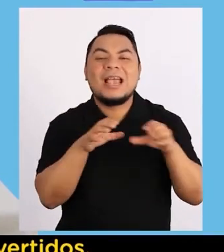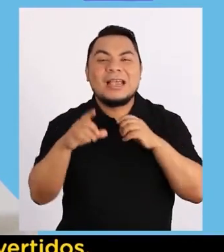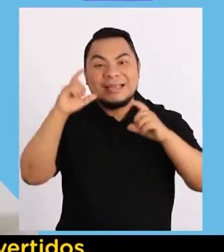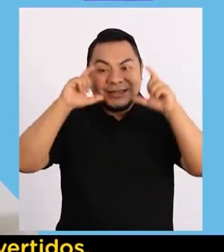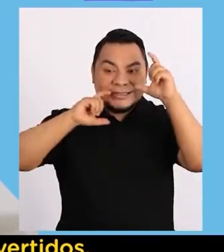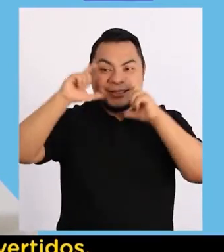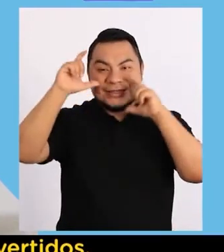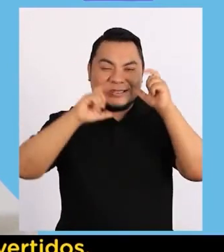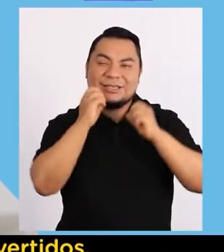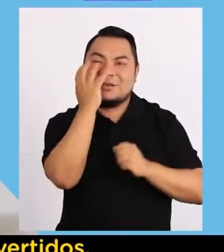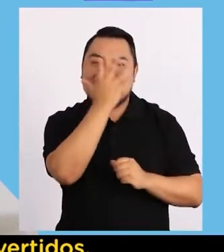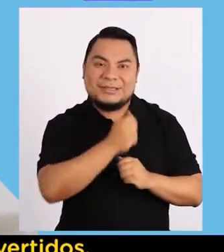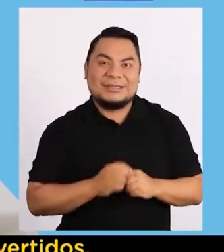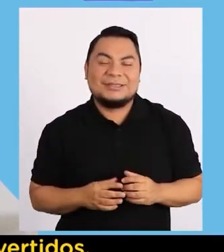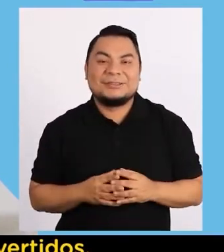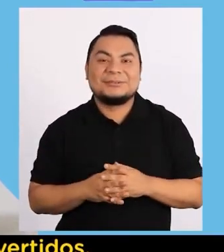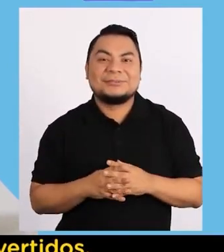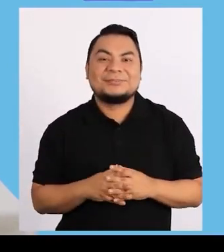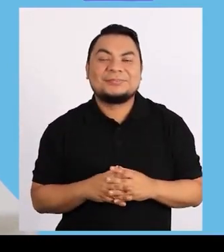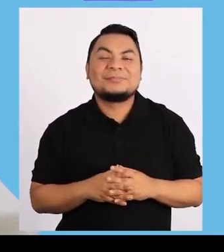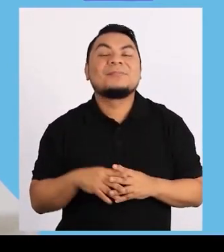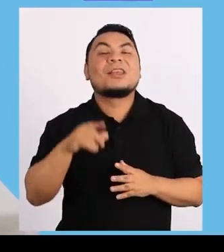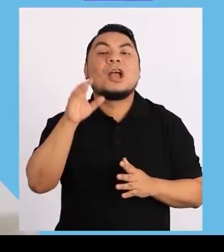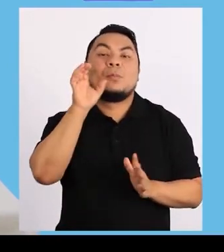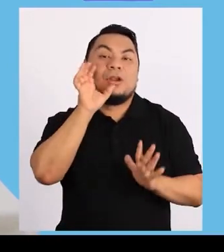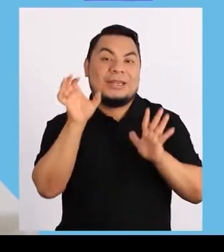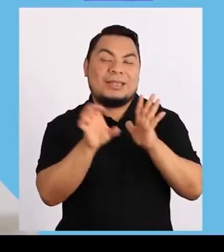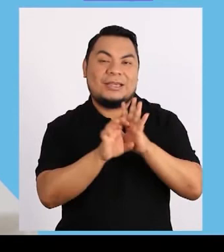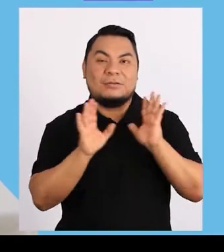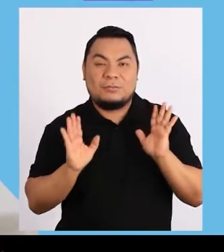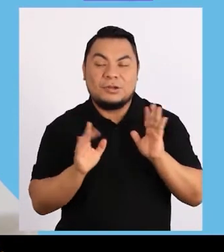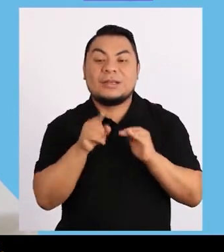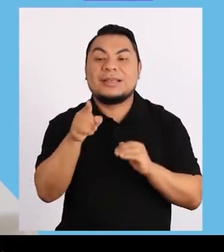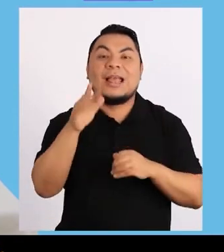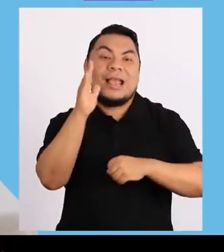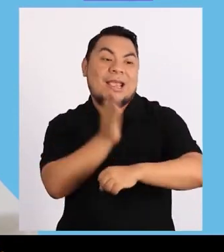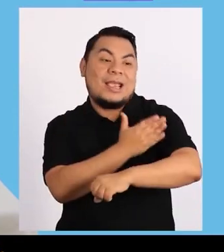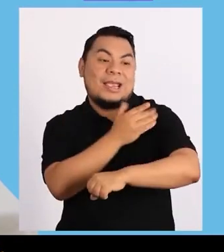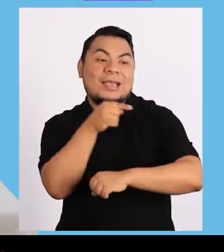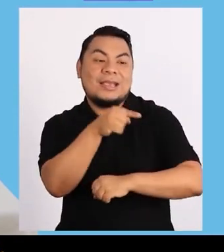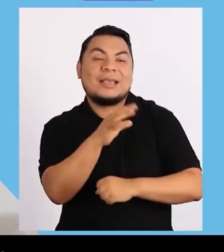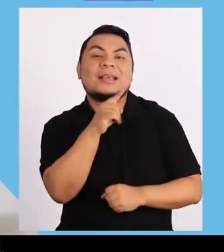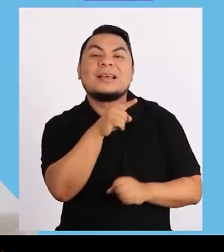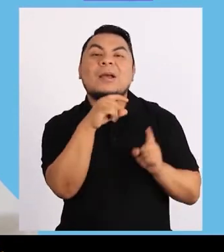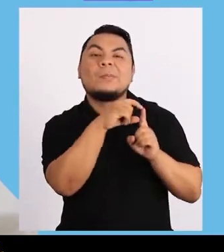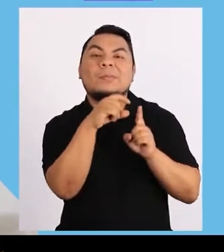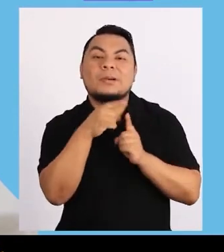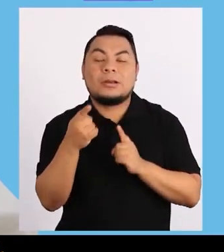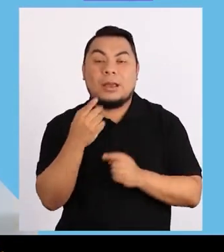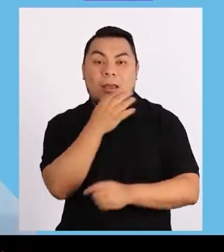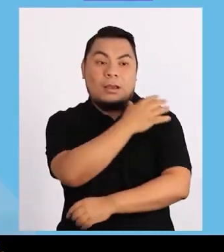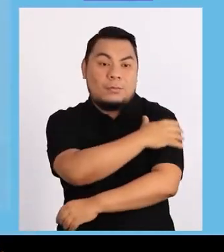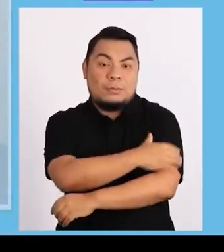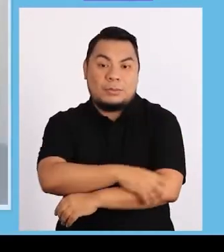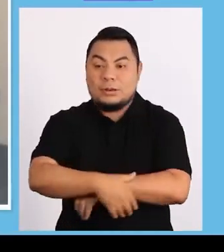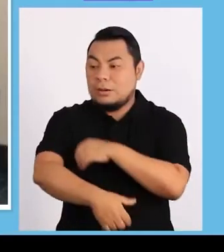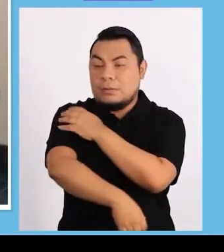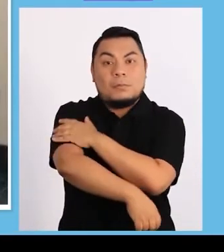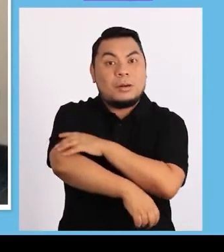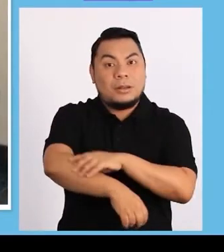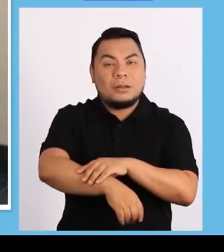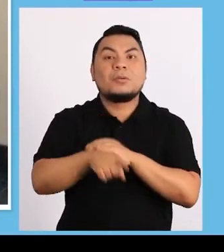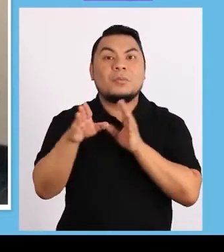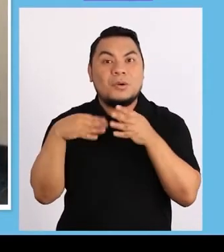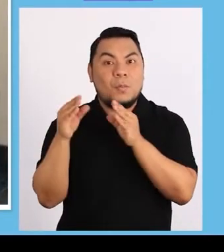haciendo gestos divertidos. Por ejemplo, si la canción habla de los brazos,